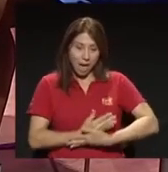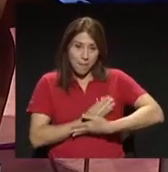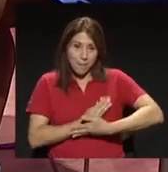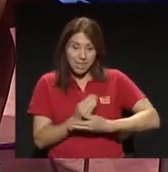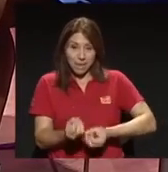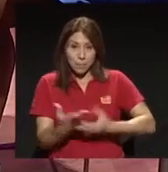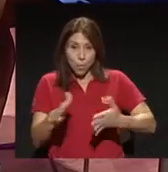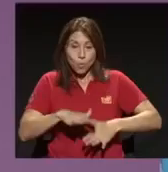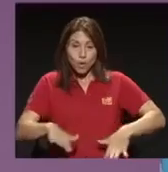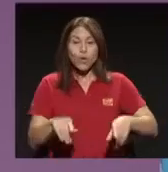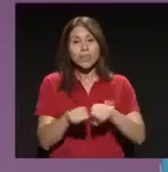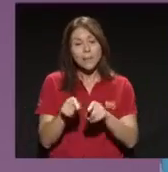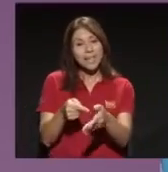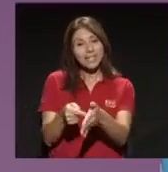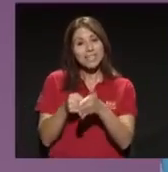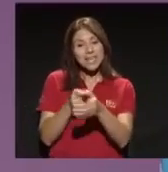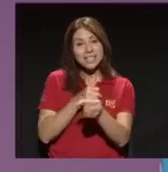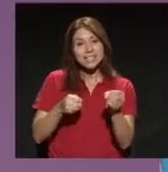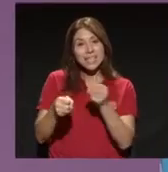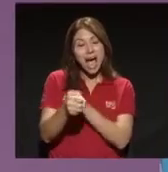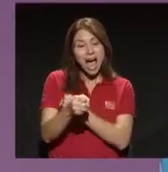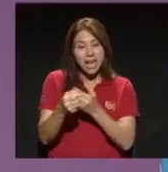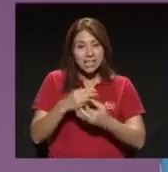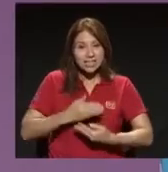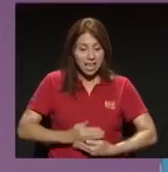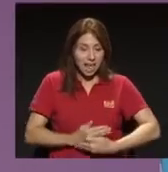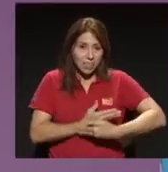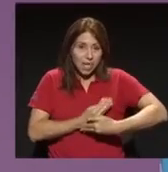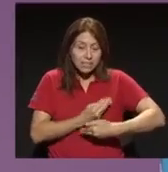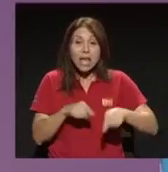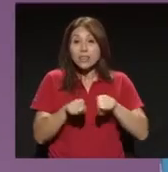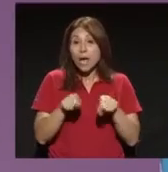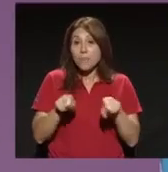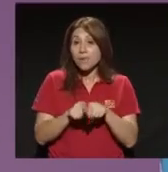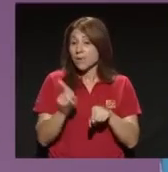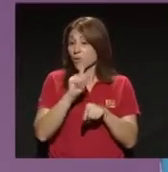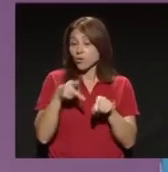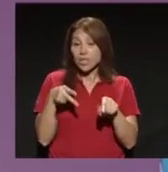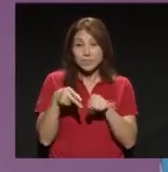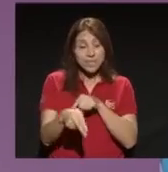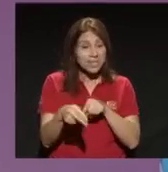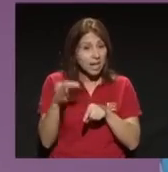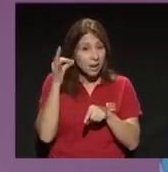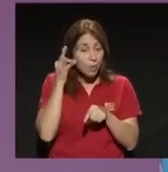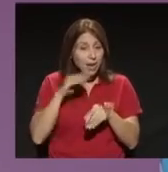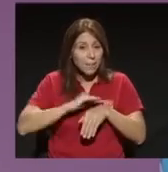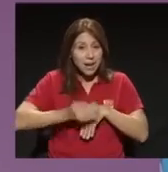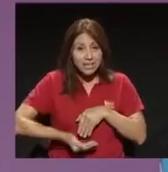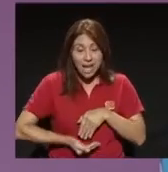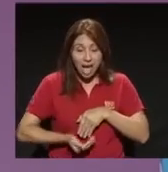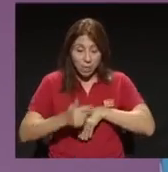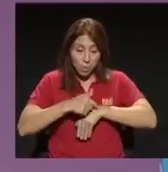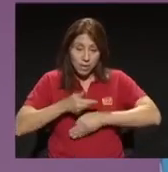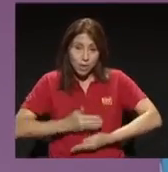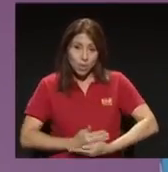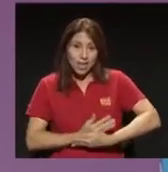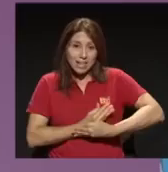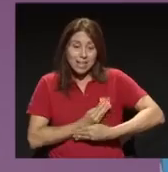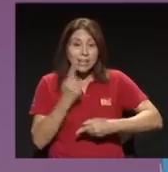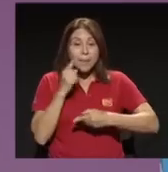lactancia para exigir que no se despidan a las mujeres en periodo de lactancia ni embarazada para exigir más derechos